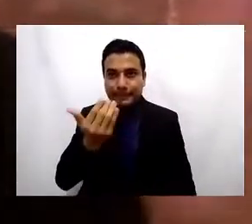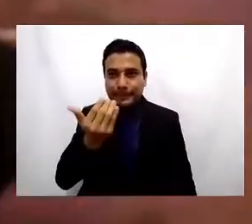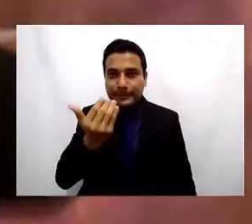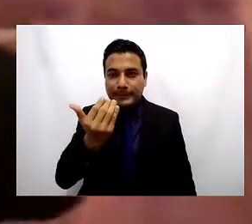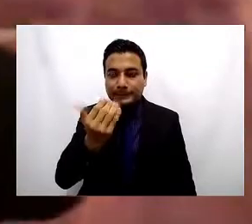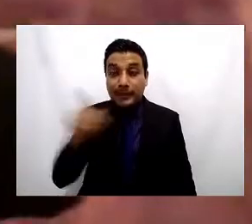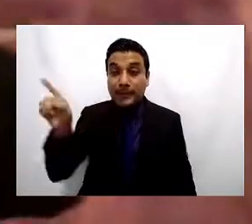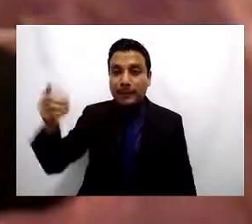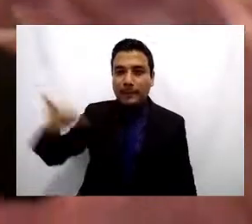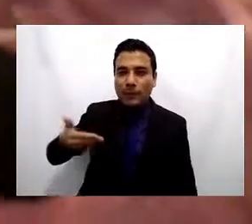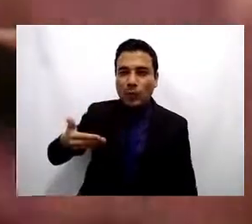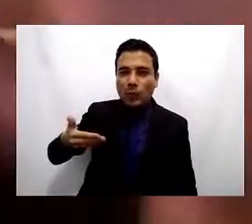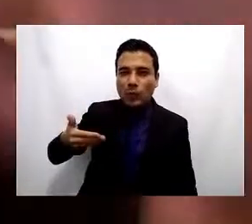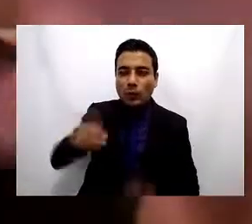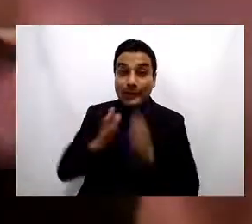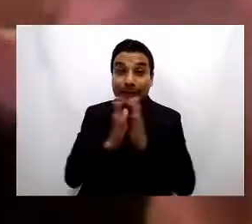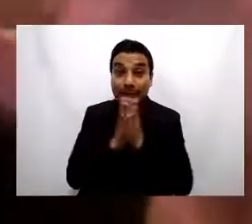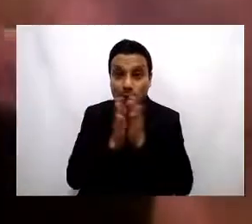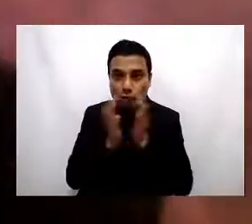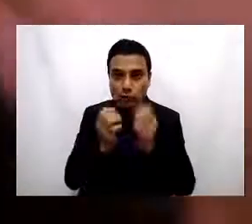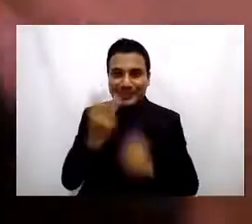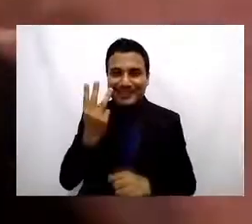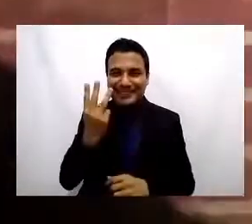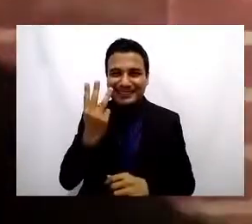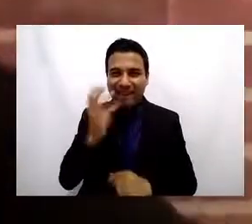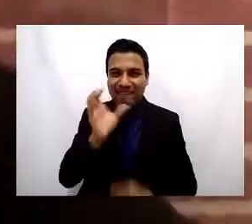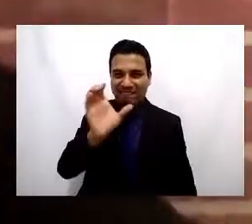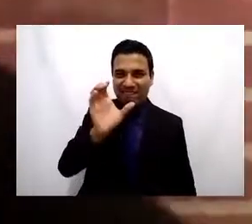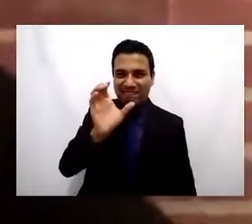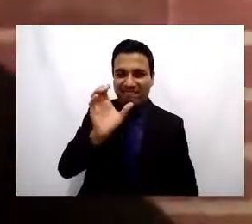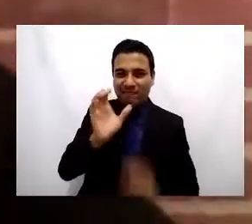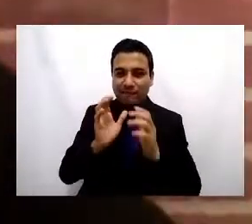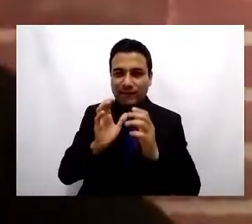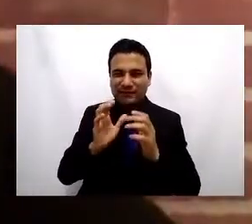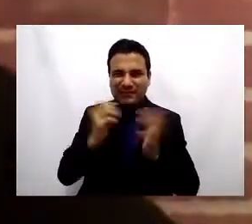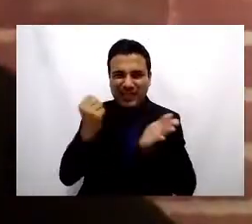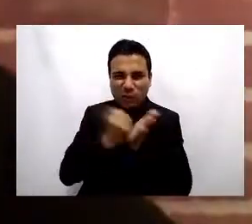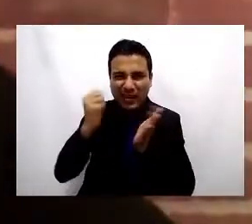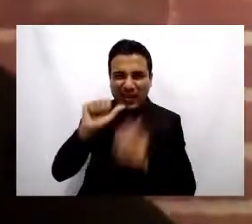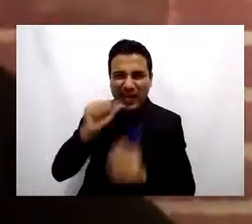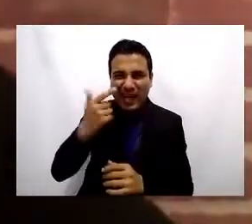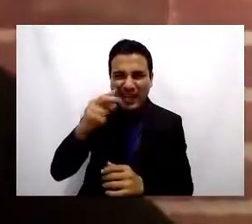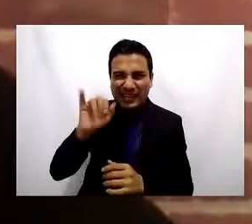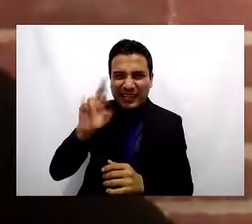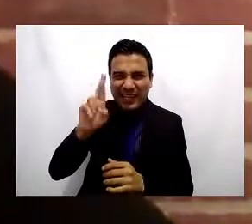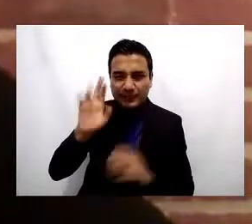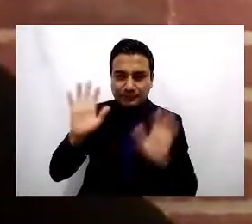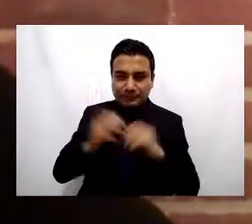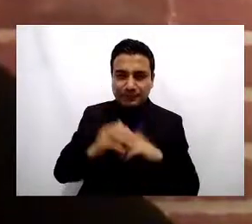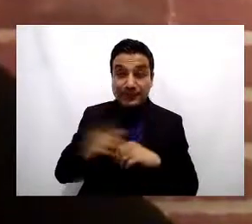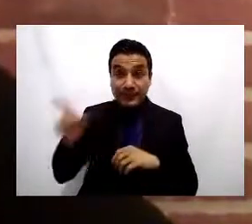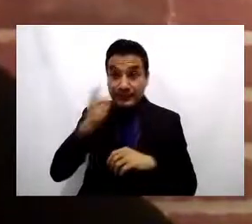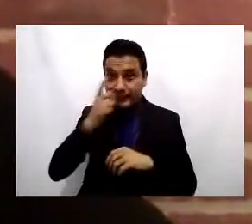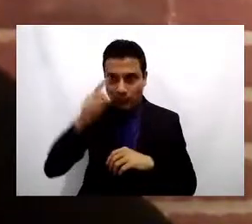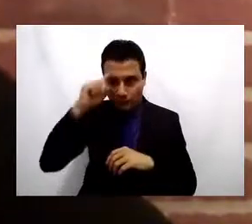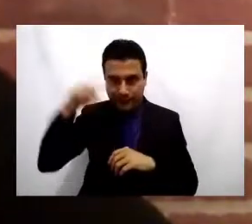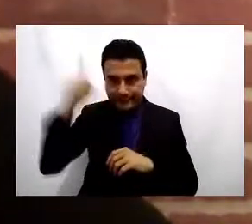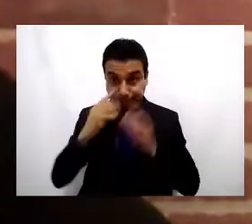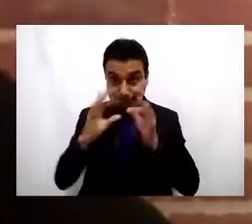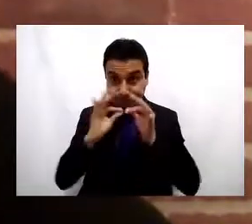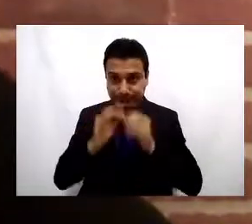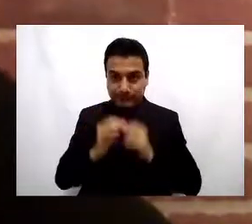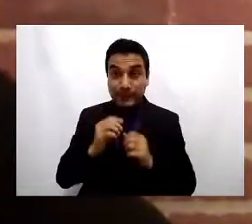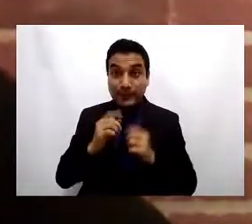Primero me había pedido que le traiga los libros, los tres tomos, creo que eran los de Aguilar, entonces me dijo, es muy sencillo, primero se